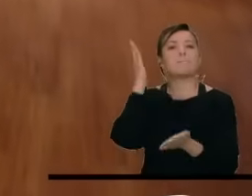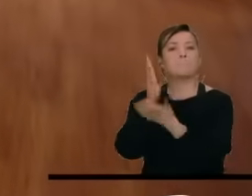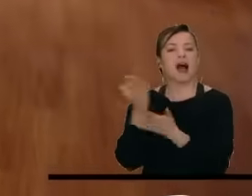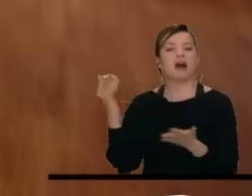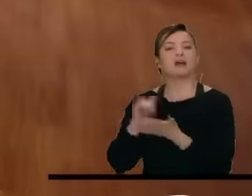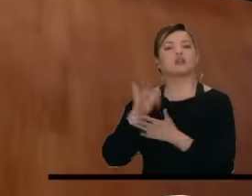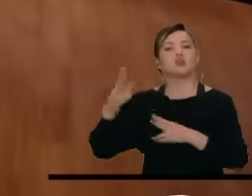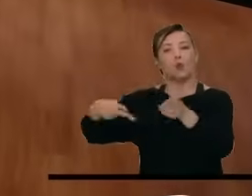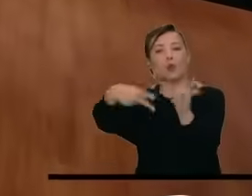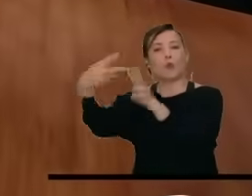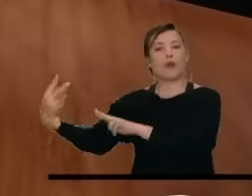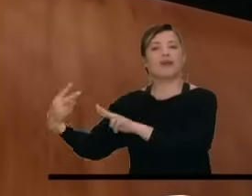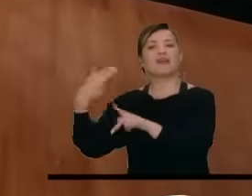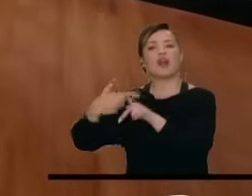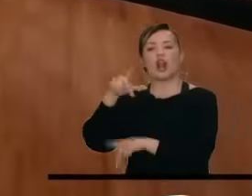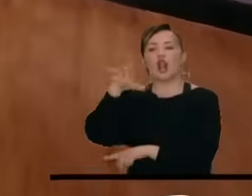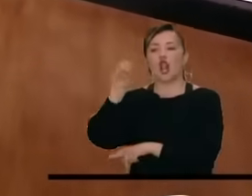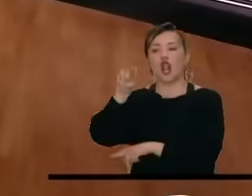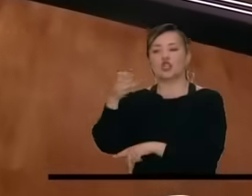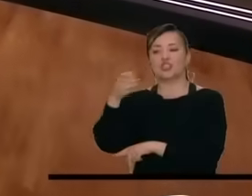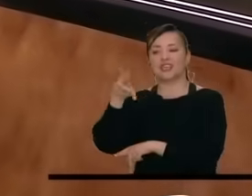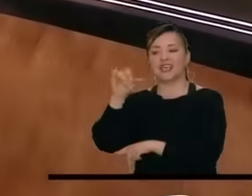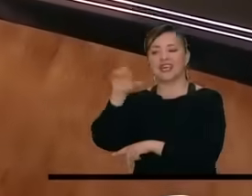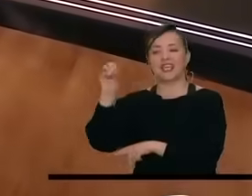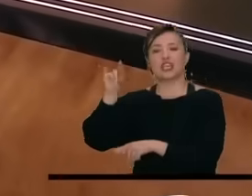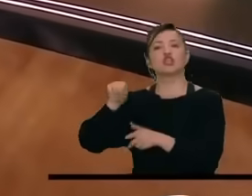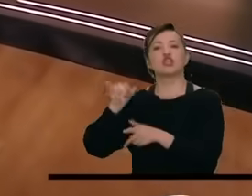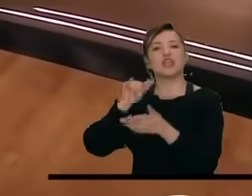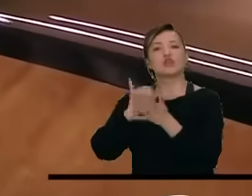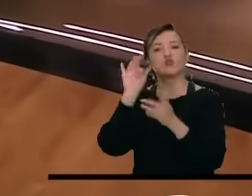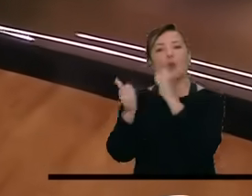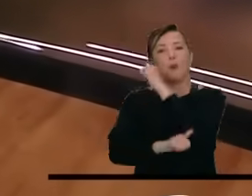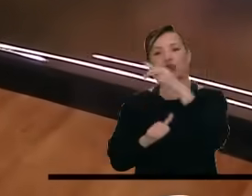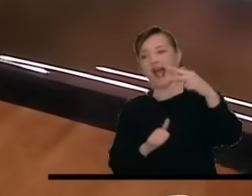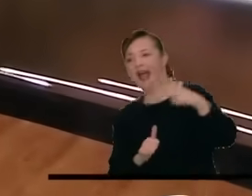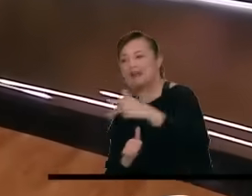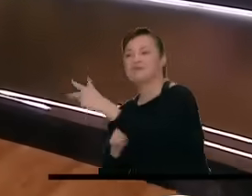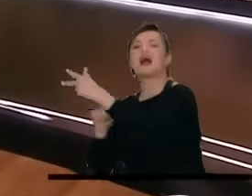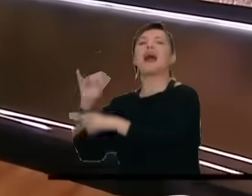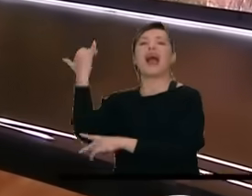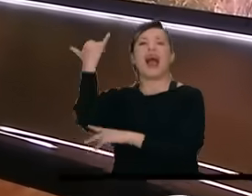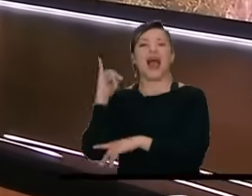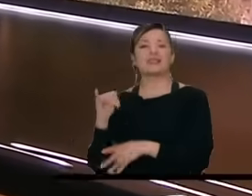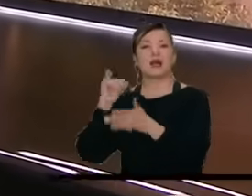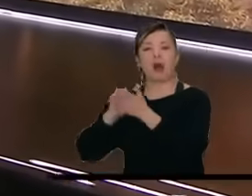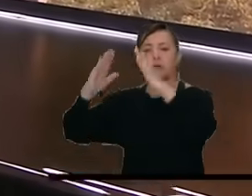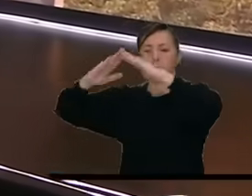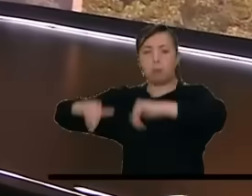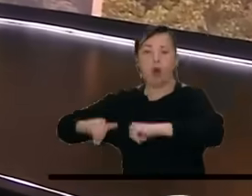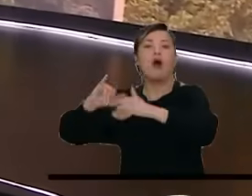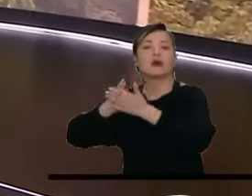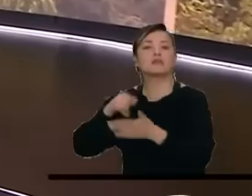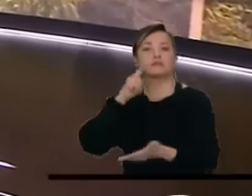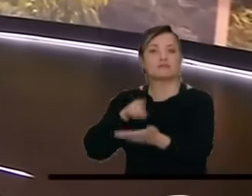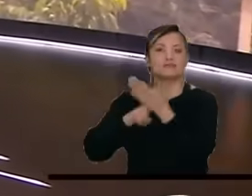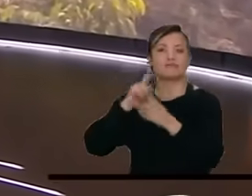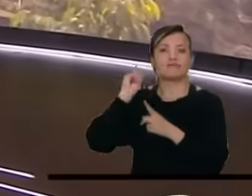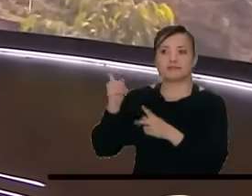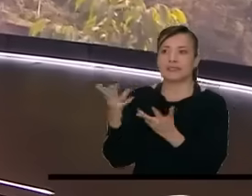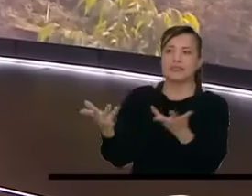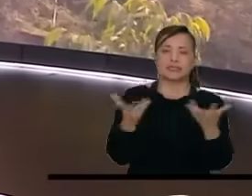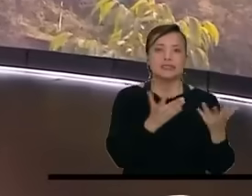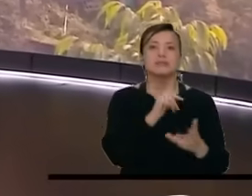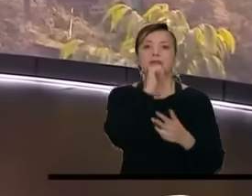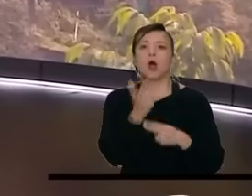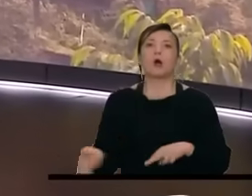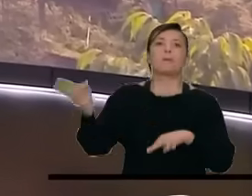problemas de conexión vial con el oriente de Colombia. Y es que de manera súbita la estructura cedió, dejando a la comunidad incomunicada y complicando